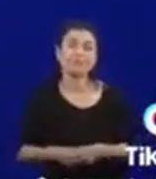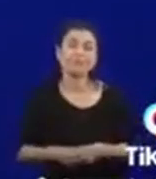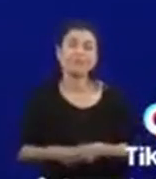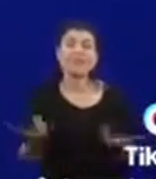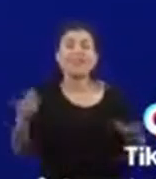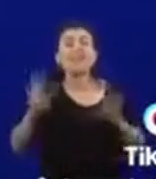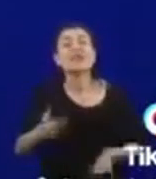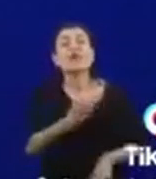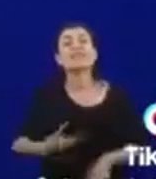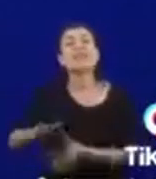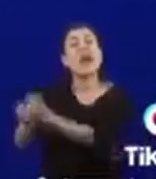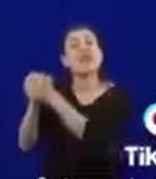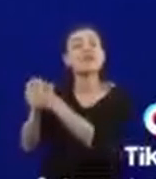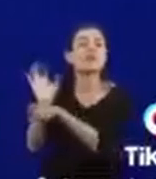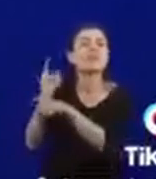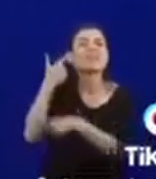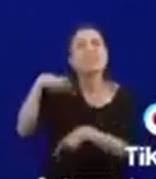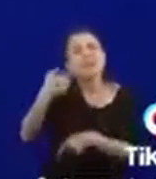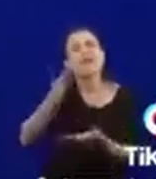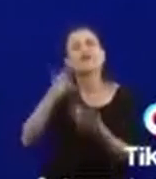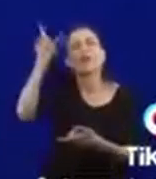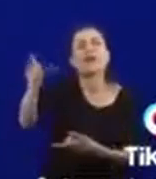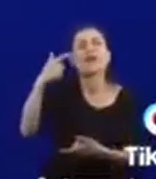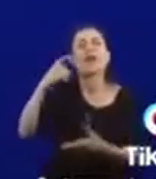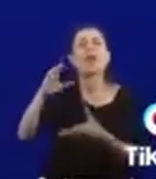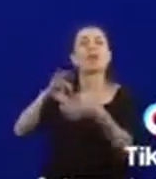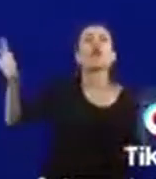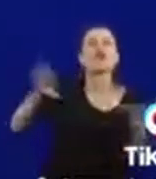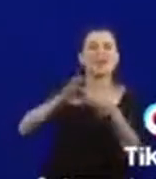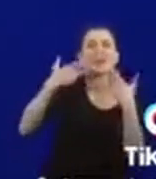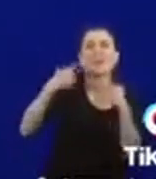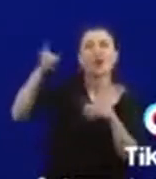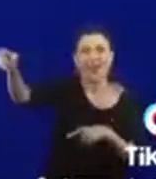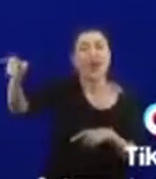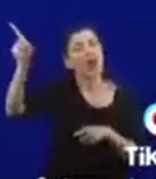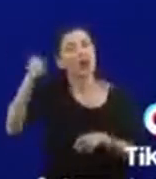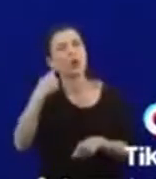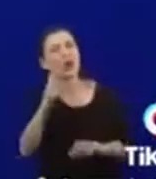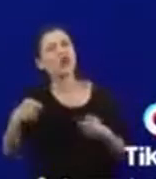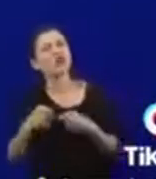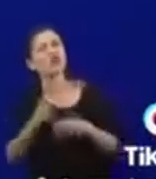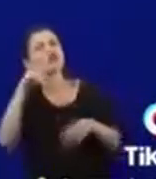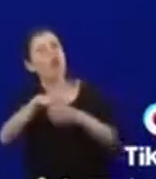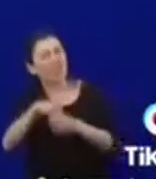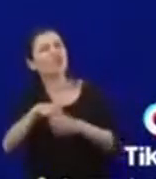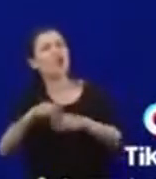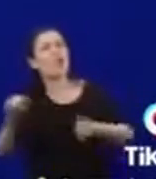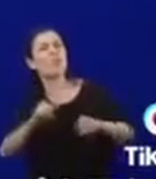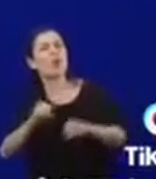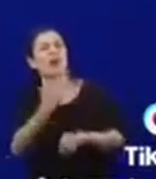lo muestran como el padre de la democracia, siendo que fue partidario de un golpe de Estado, pero que